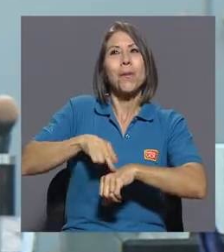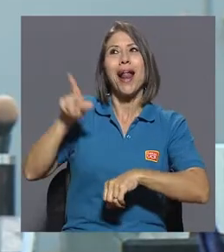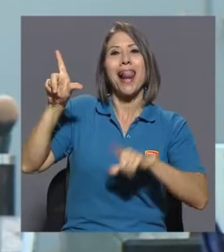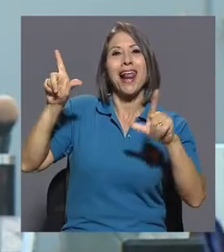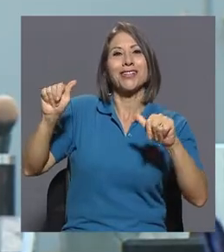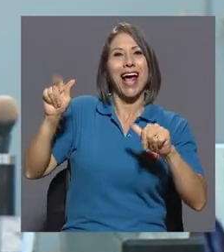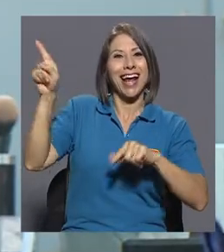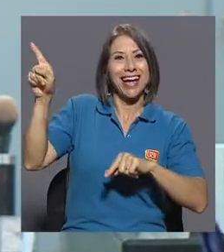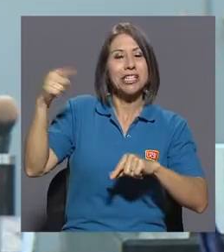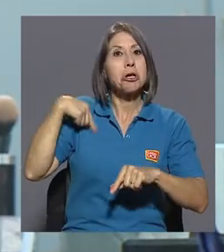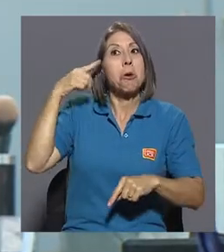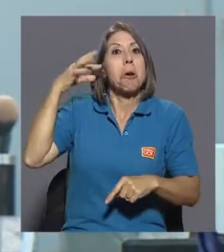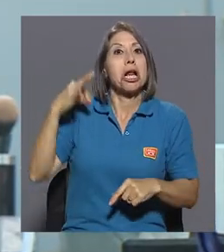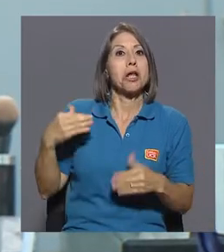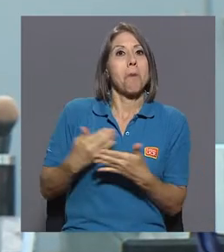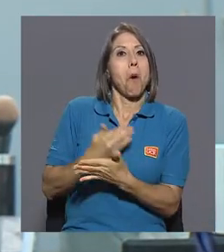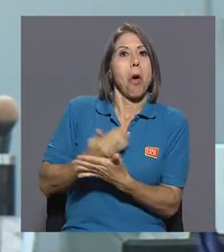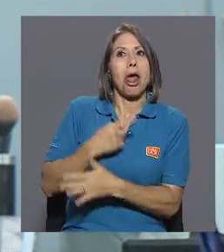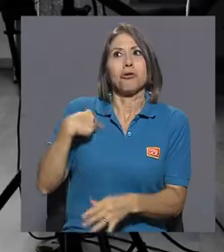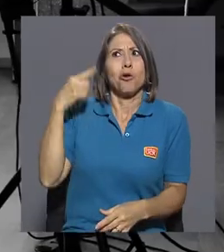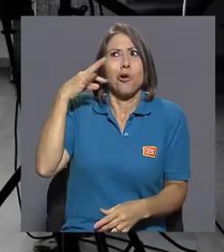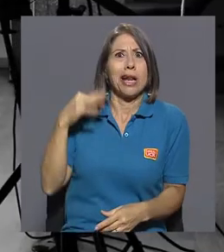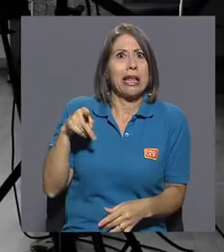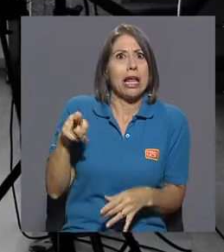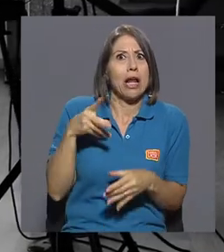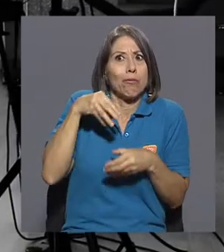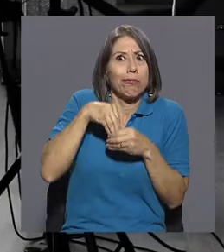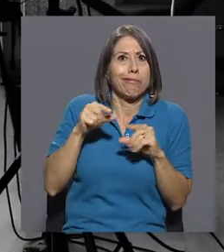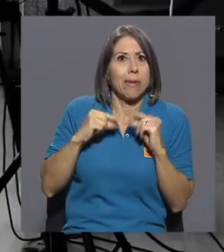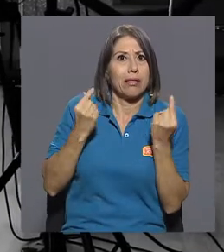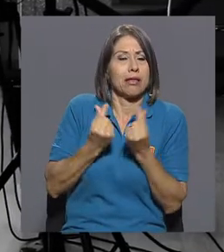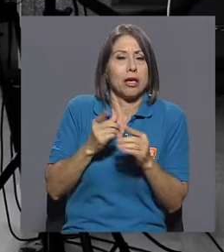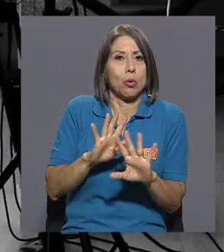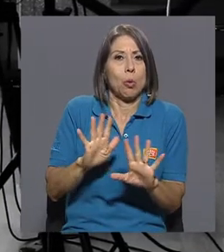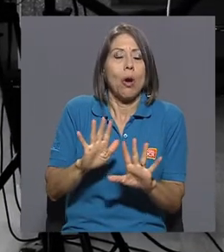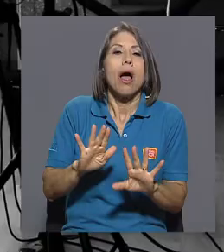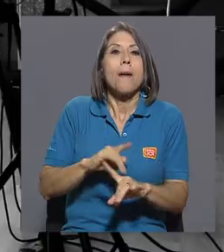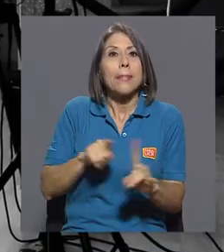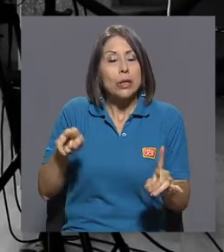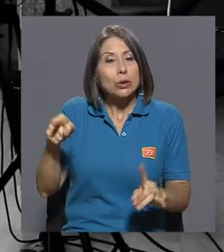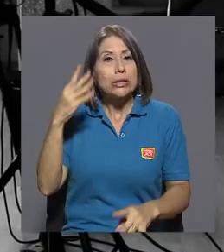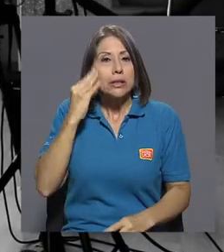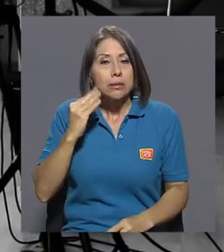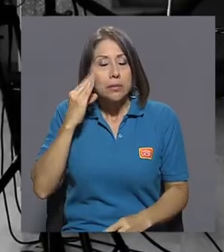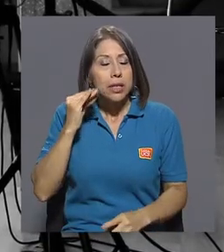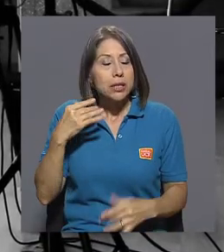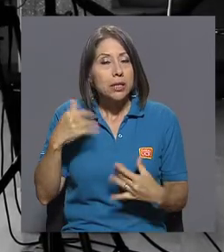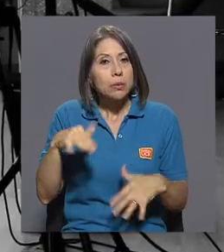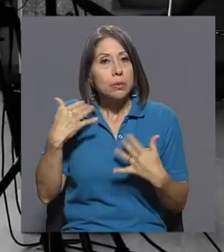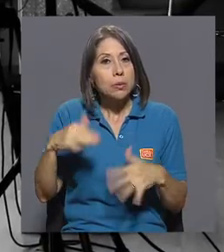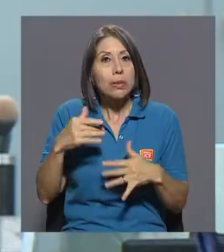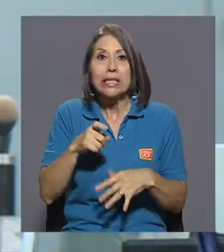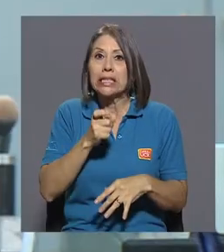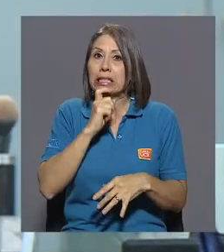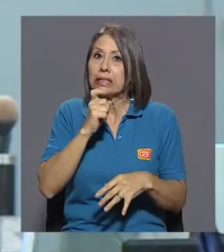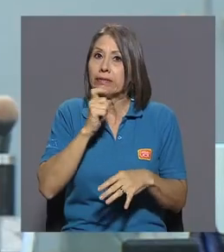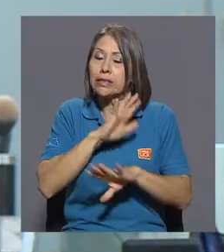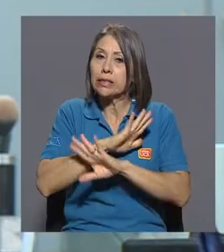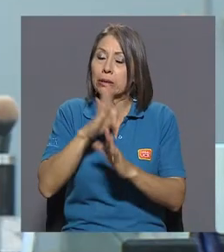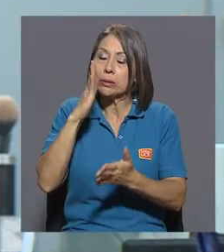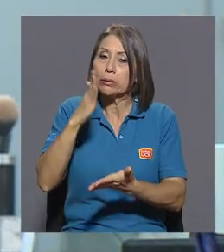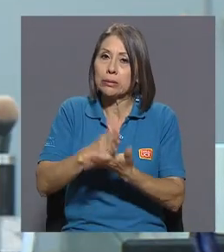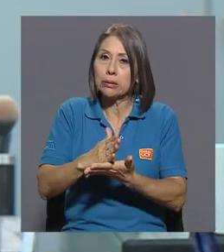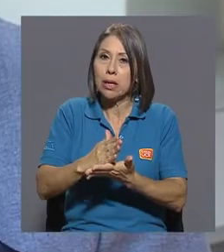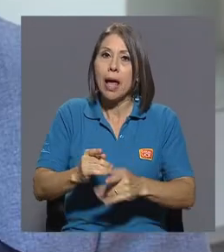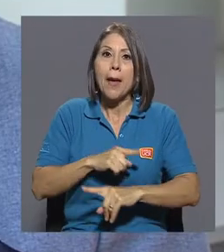no lo veía tanto como eso. Pero sí, eso tuve una experiencia terrible que costó salir de eso, pero eso fue uno. ¿Y